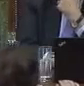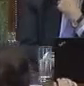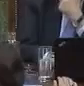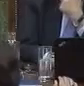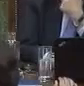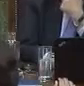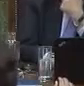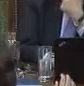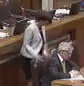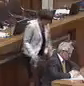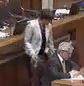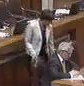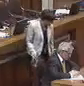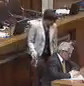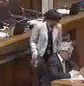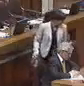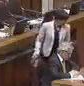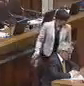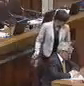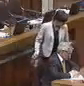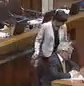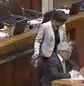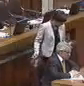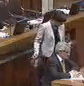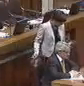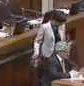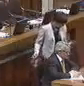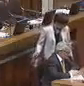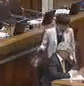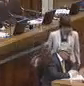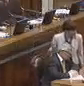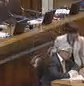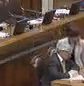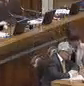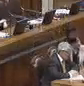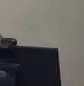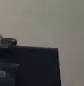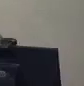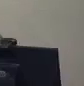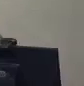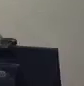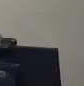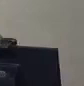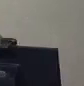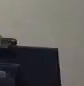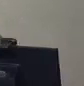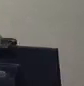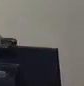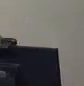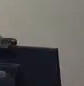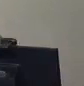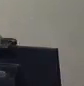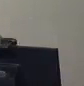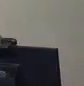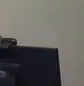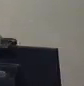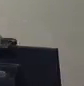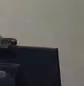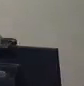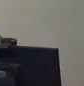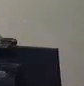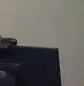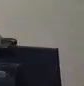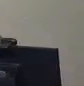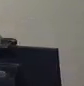Gracias, presidente. La indicación sustitutiva del proyecto de ley de reforma de la educación superior, cuya idea de legislar votamos